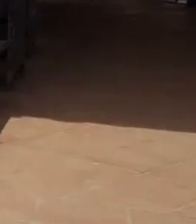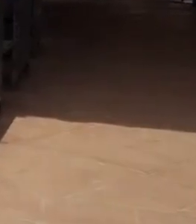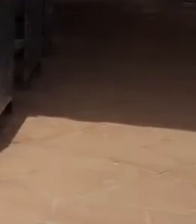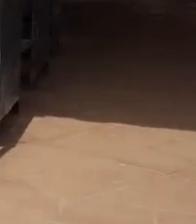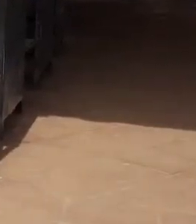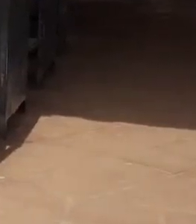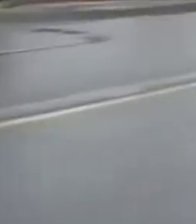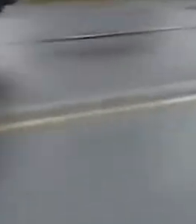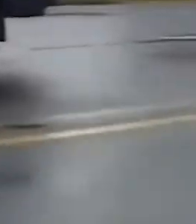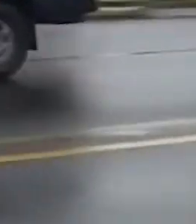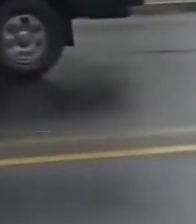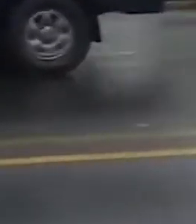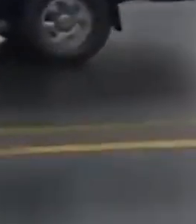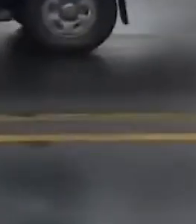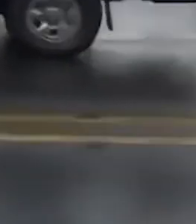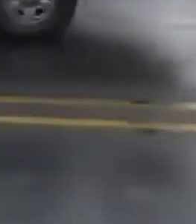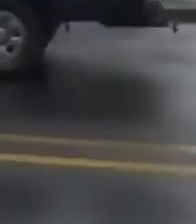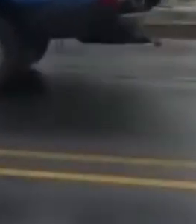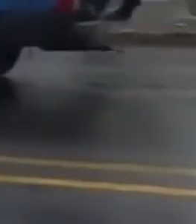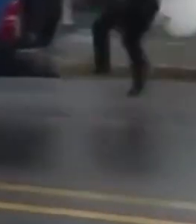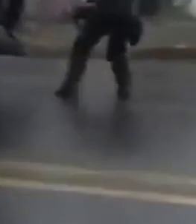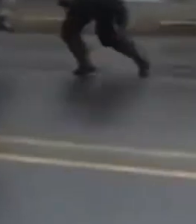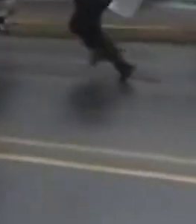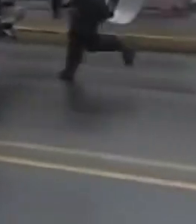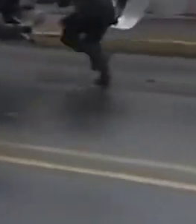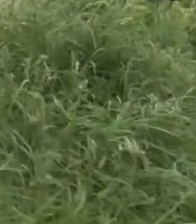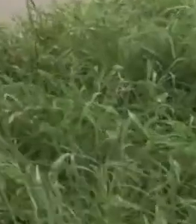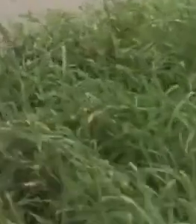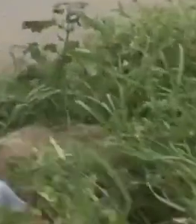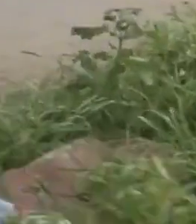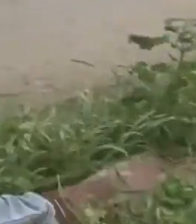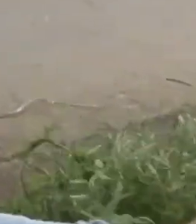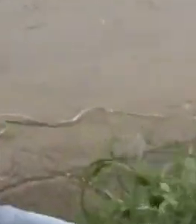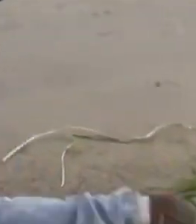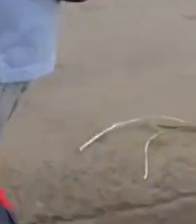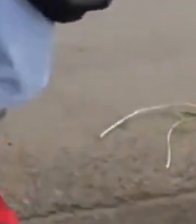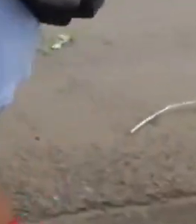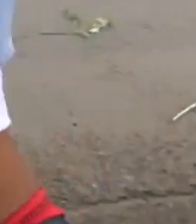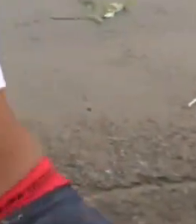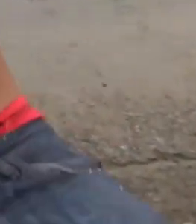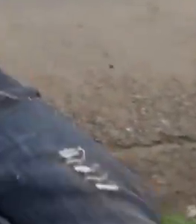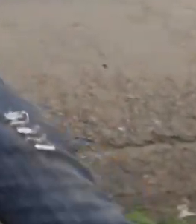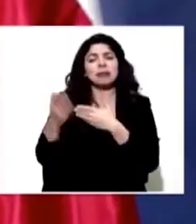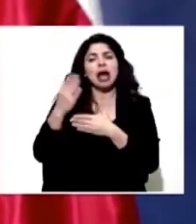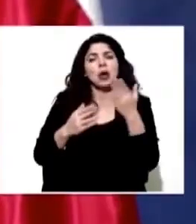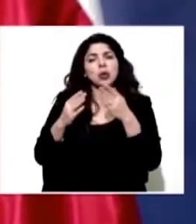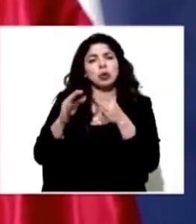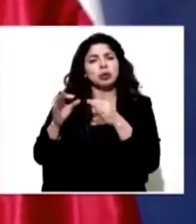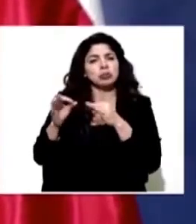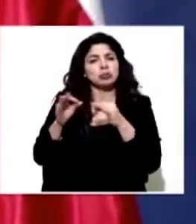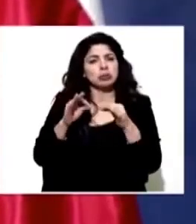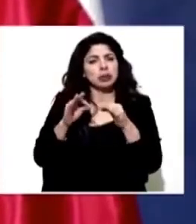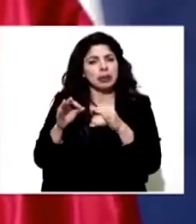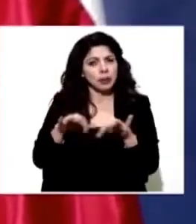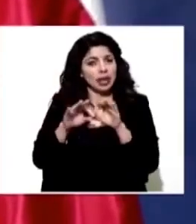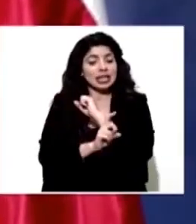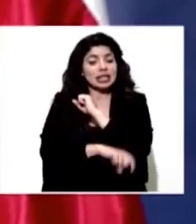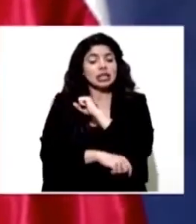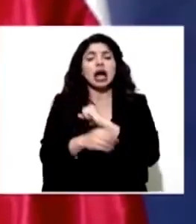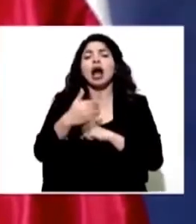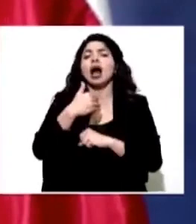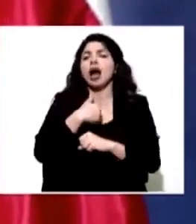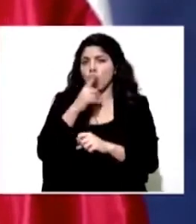orteguista y grupos de choque que han cometido graves abusos contra los manifestantes las sanciones tienen una